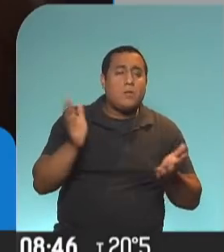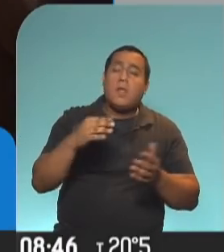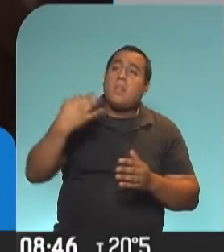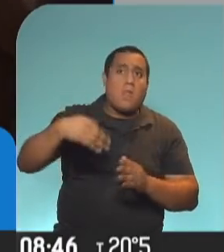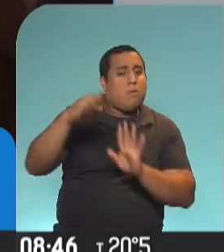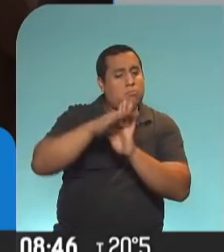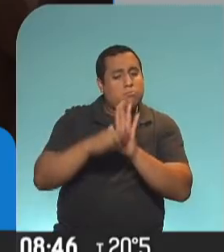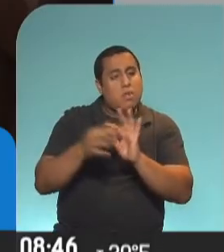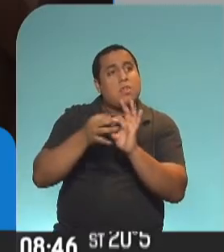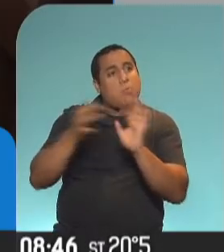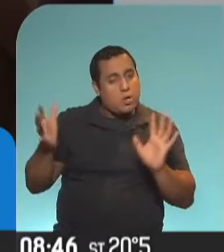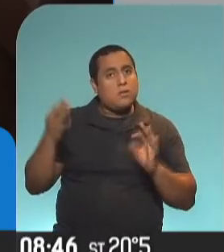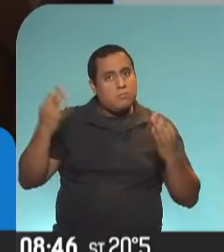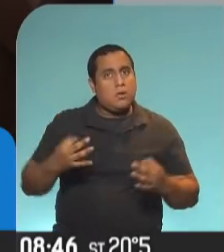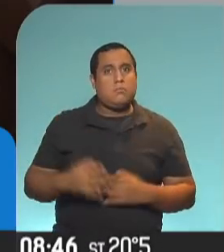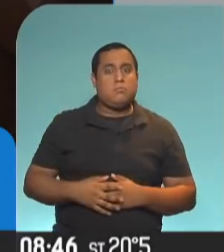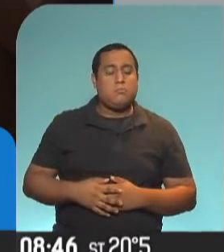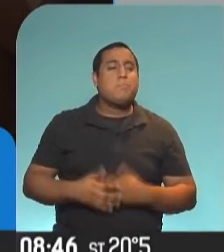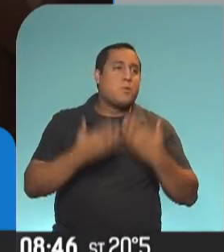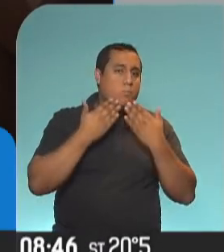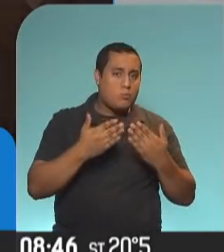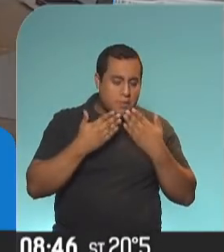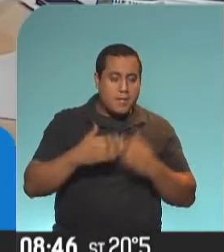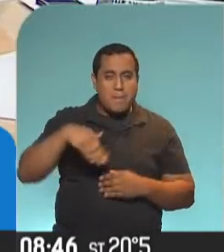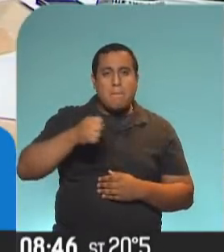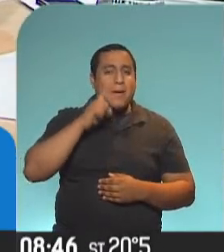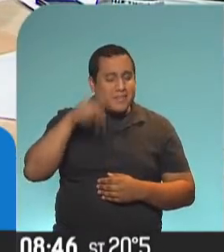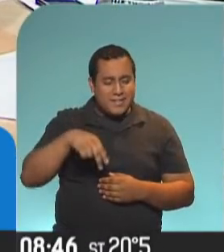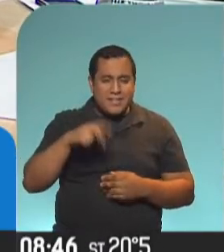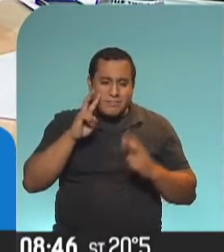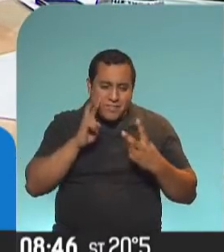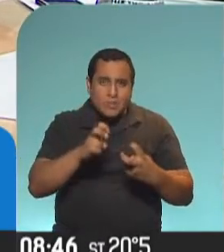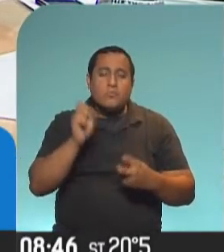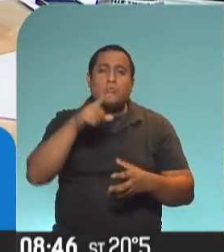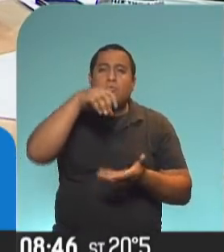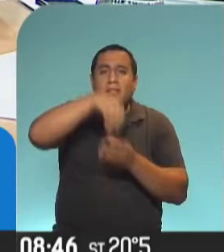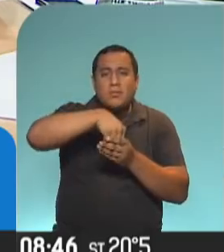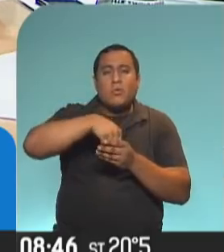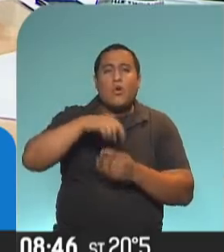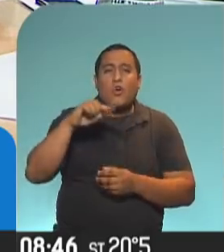democráticas. Muchas gracias, Martín Becerra, investigador del CONICET. Gracias a ustedes. Un placer.